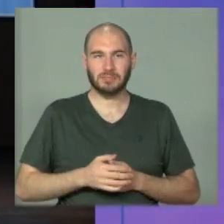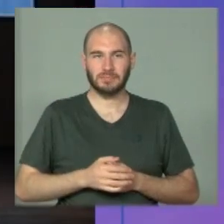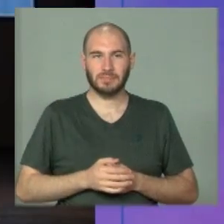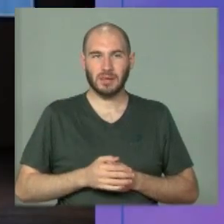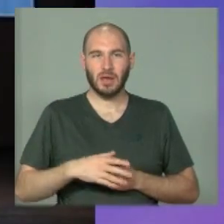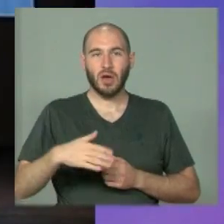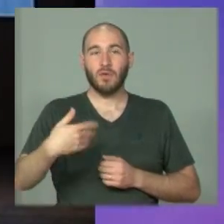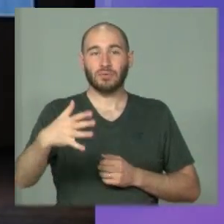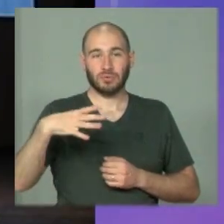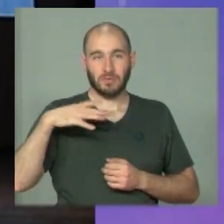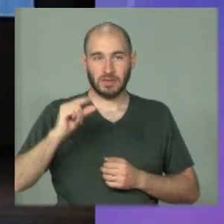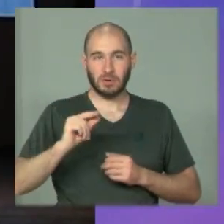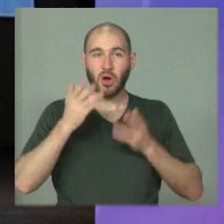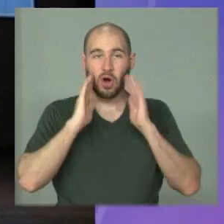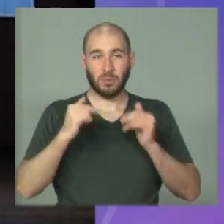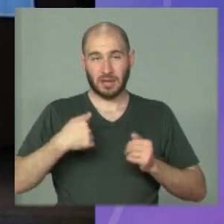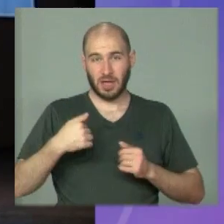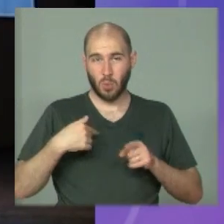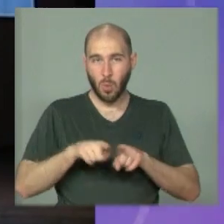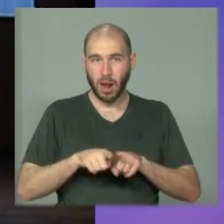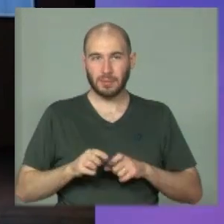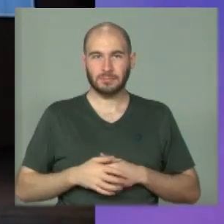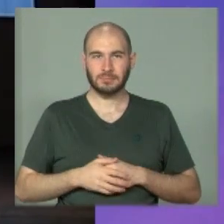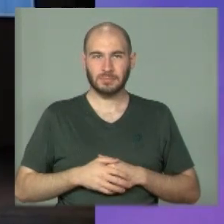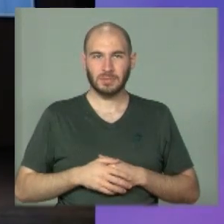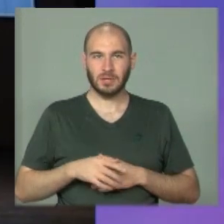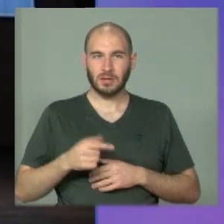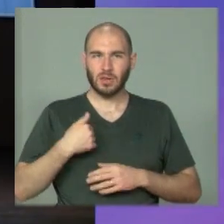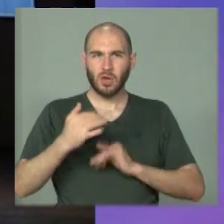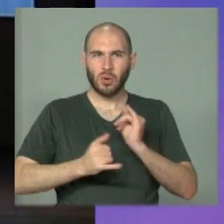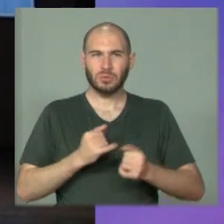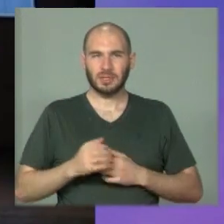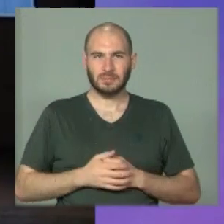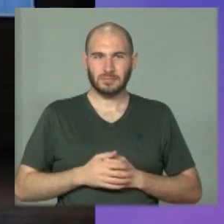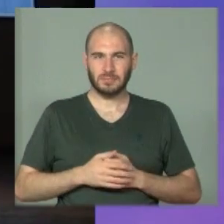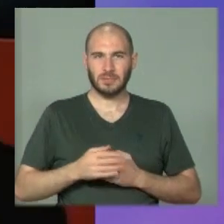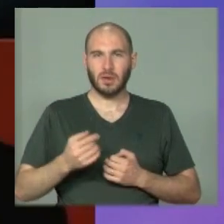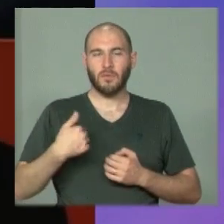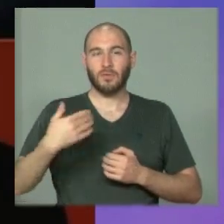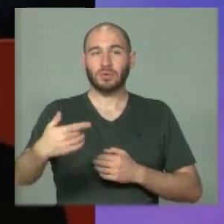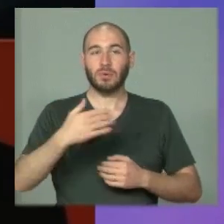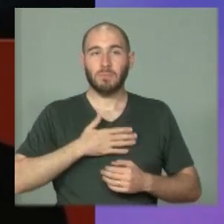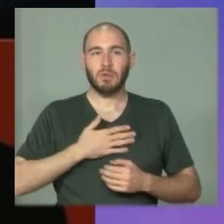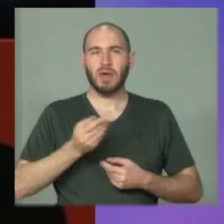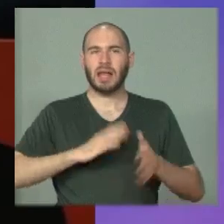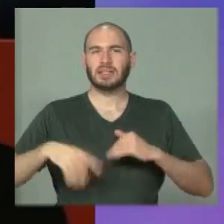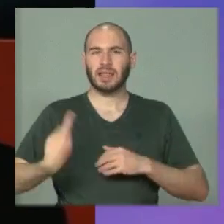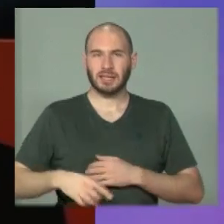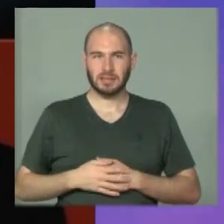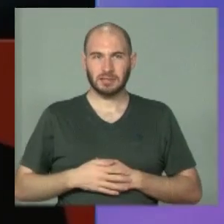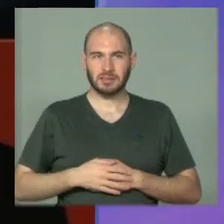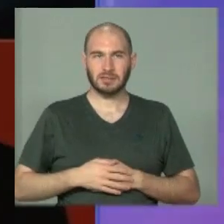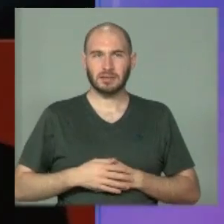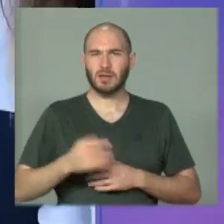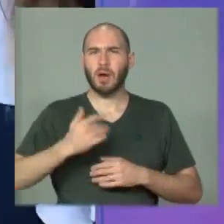En un futuro no muy lejano, jóvenes como yo tendremos que plantearnos qué queremos hacer con nuestro futuro, qué queremos